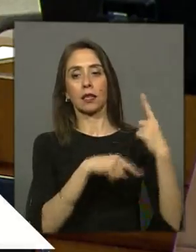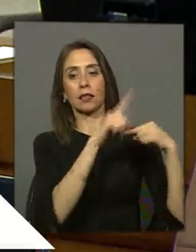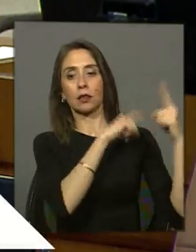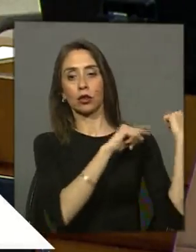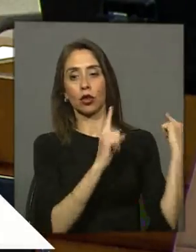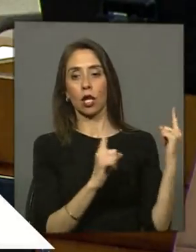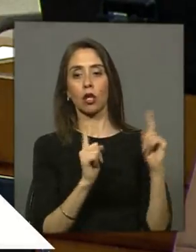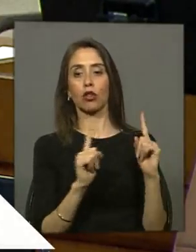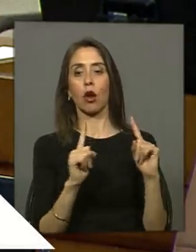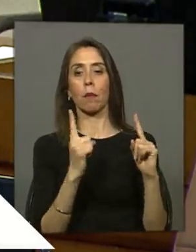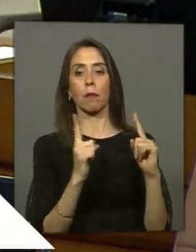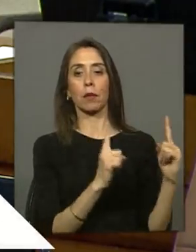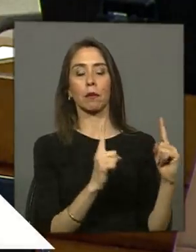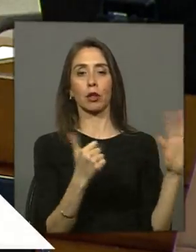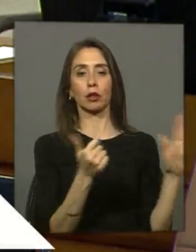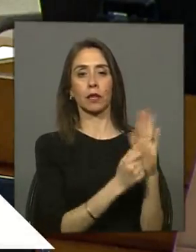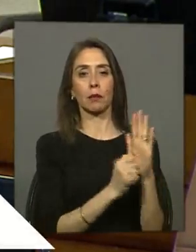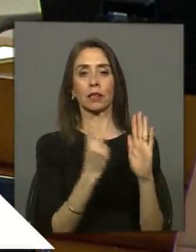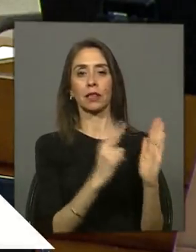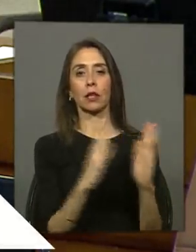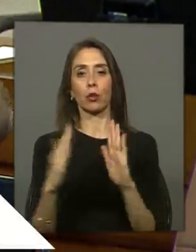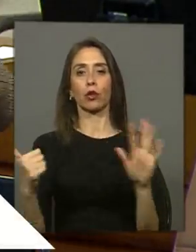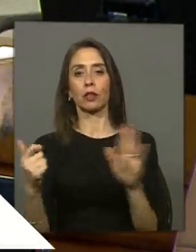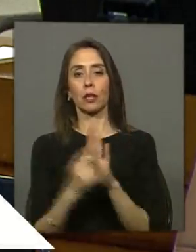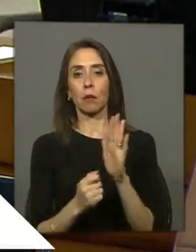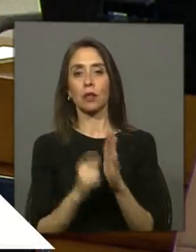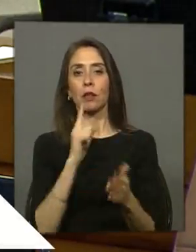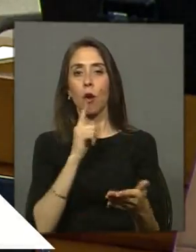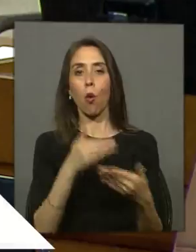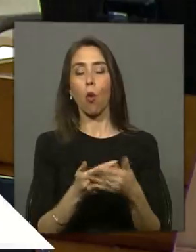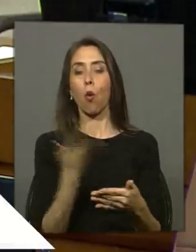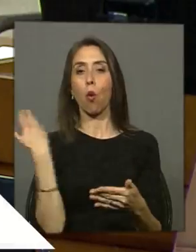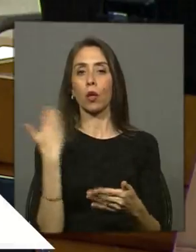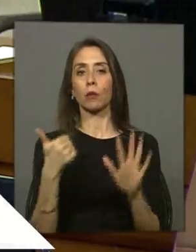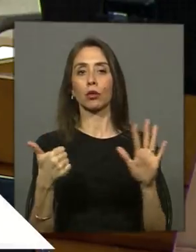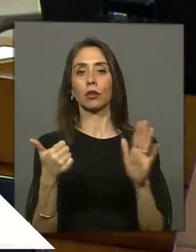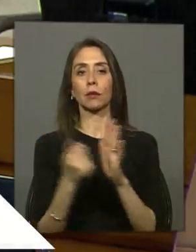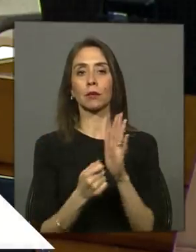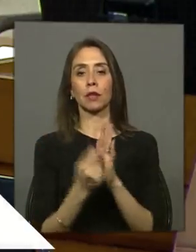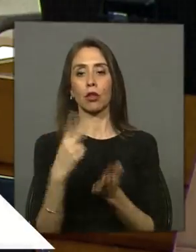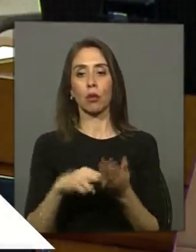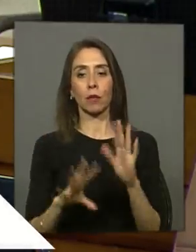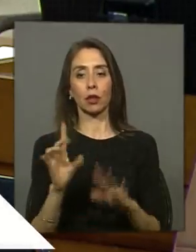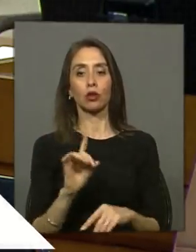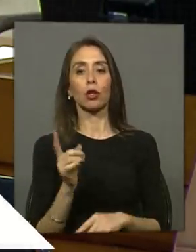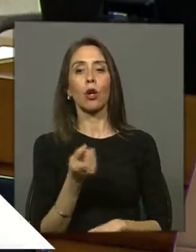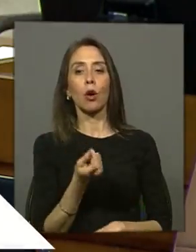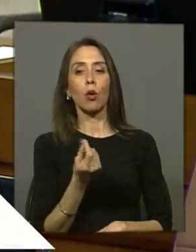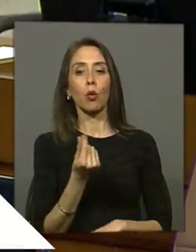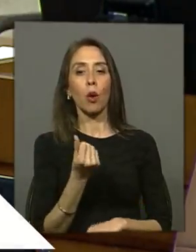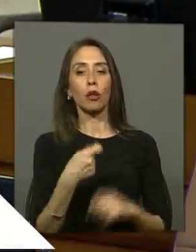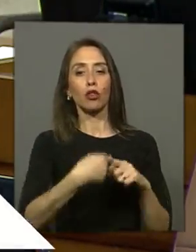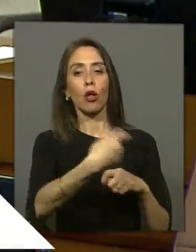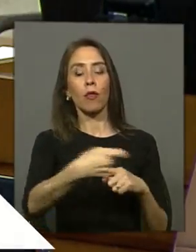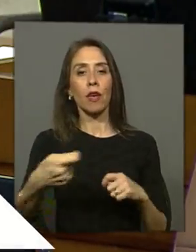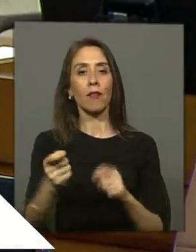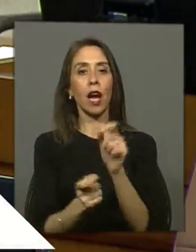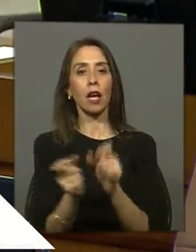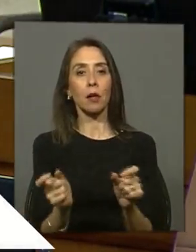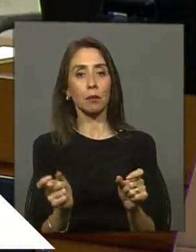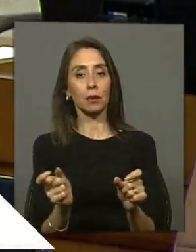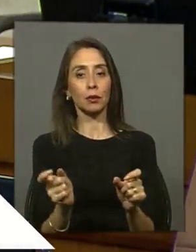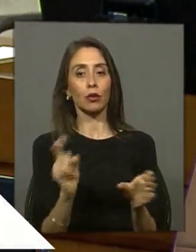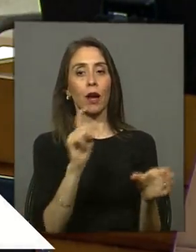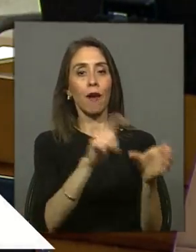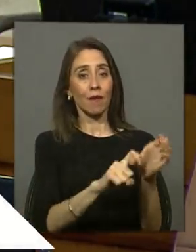hablar del primer semestre del segundo semestre o del último semestre del año 2015 cuánto es lo que se le adeuda a los usuarios